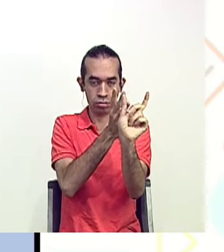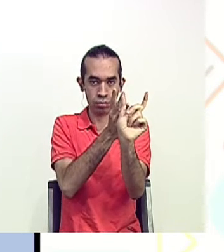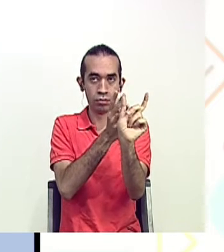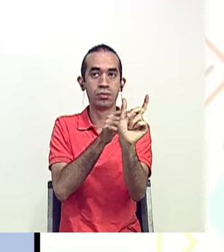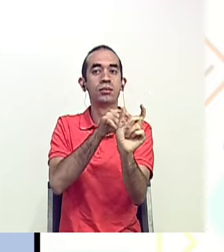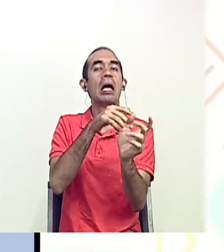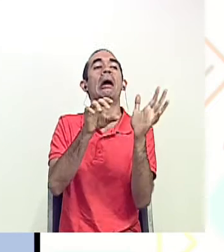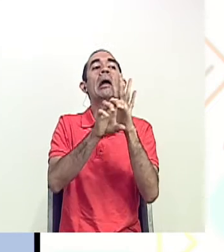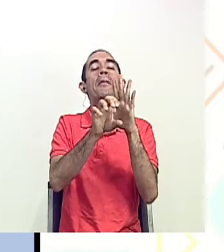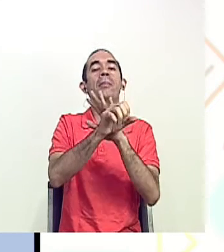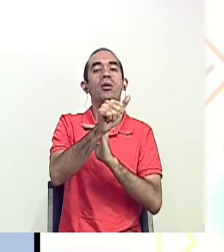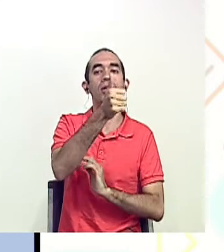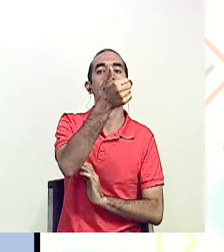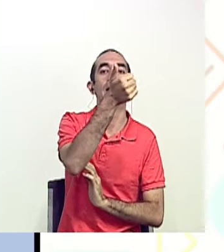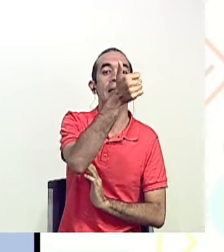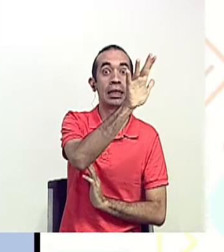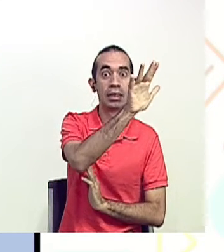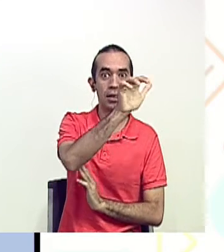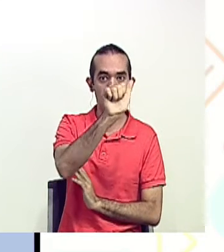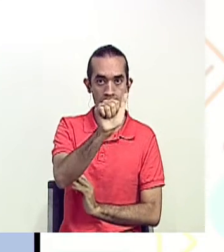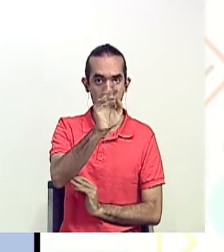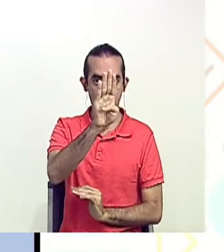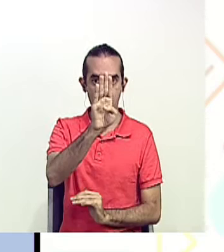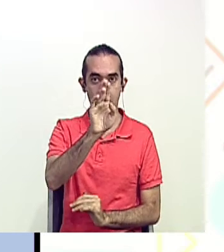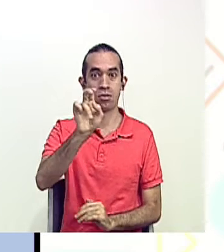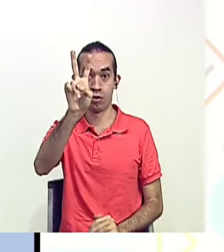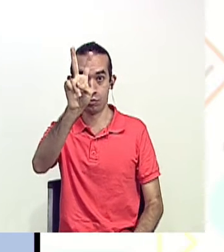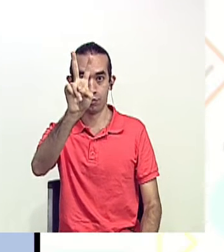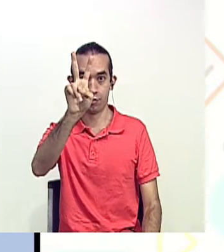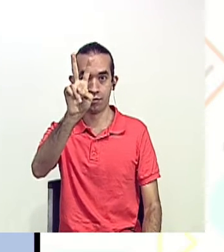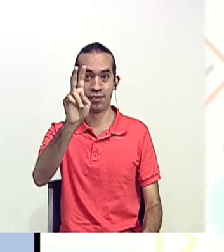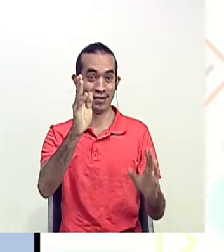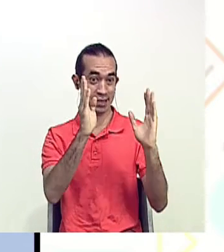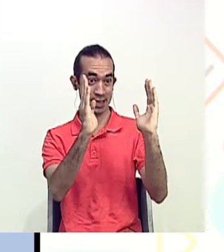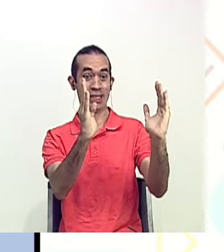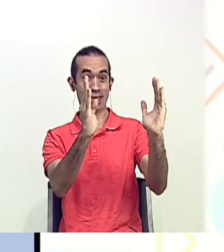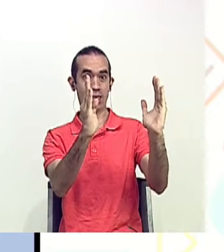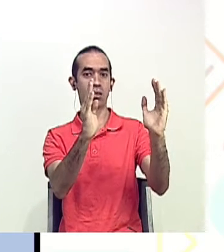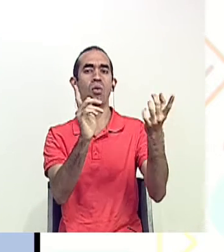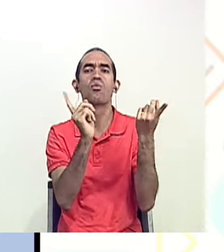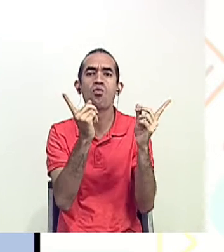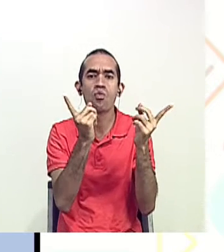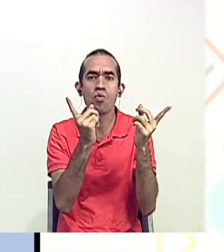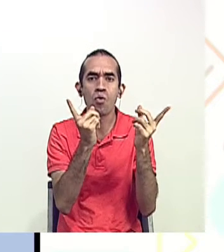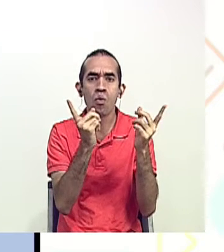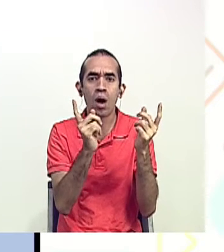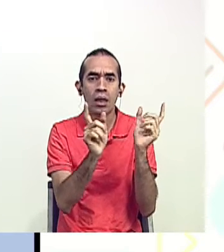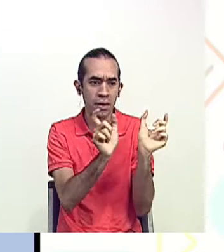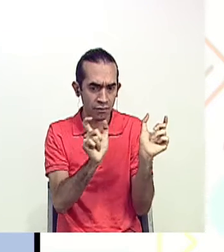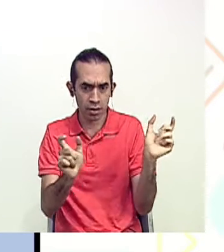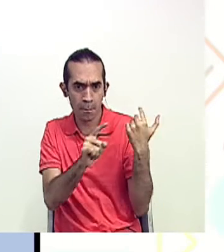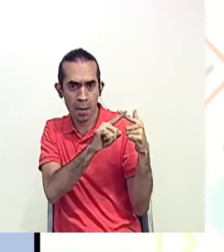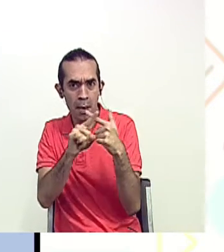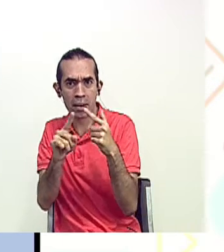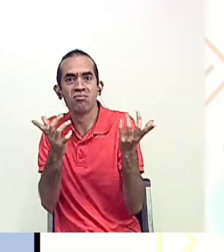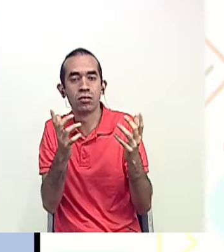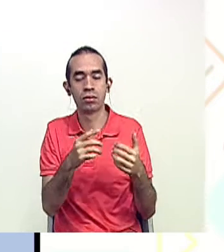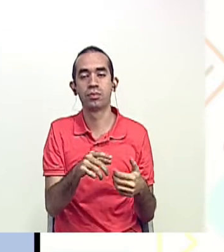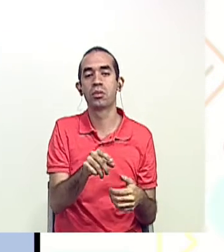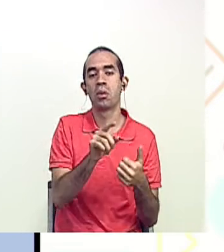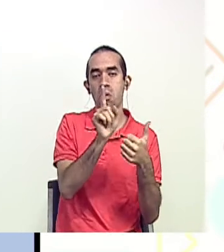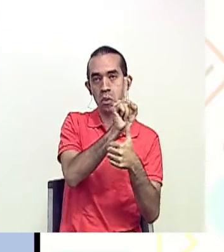monomio 15a b a la 2, sus factores corresponden a